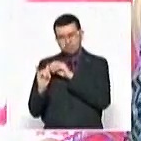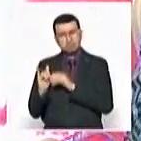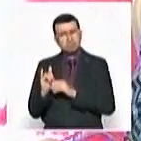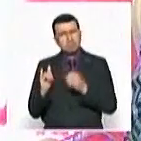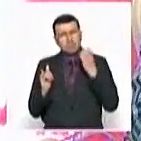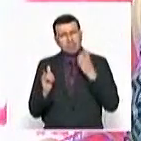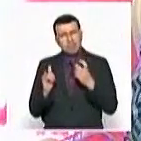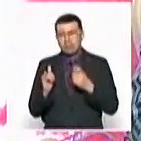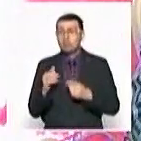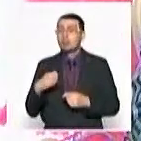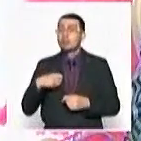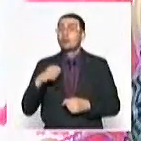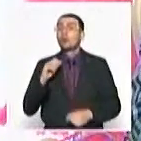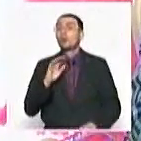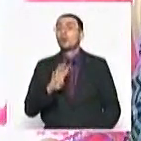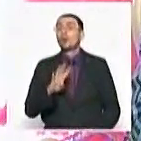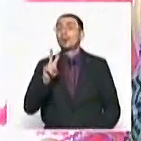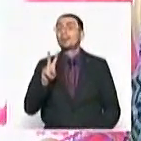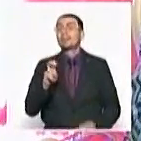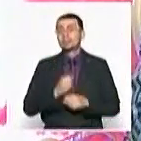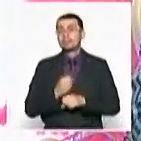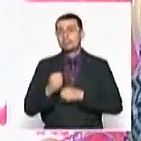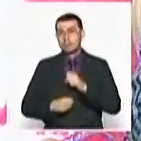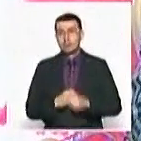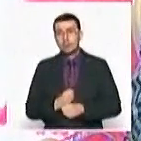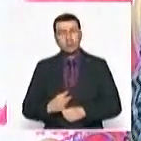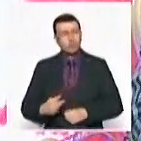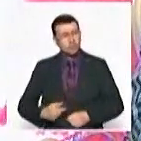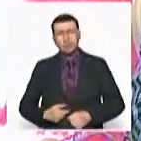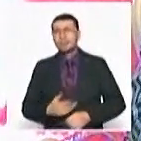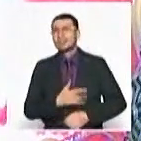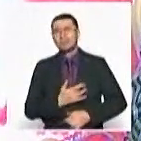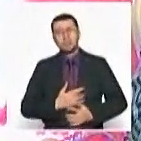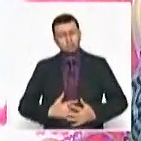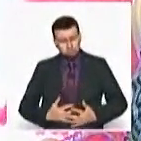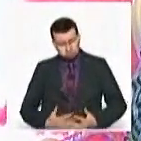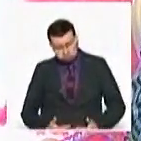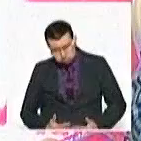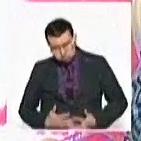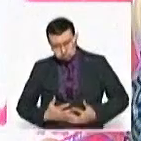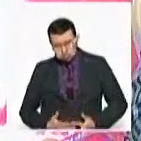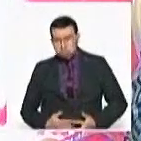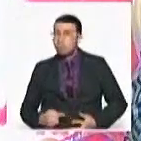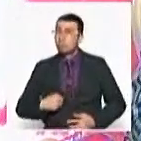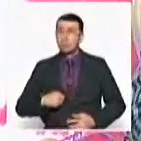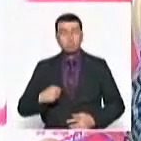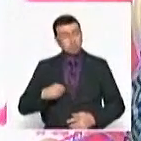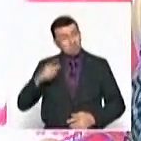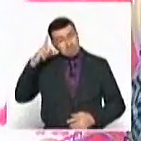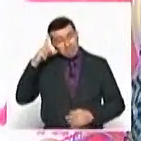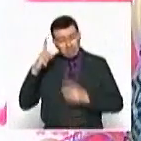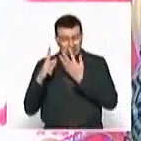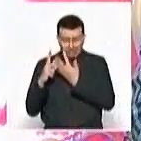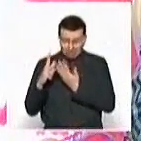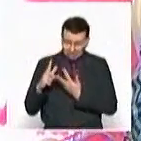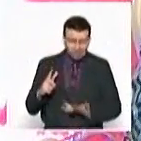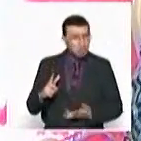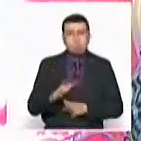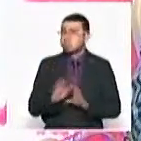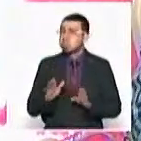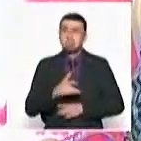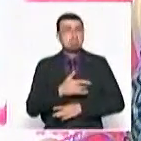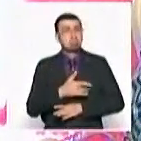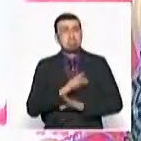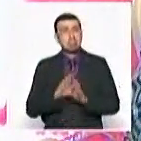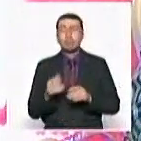Tengo 47 años, siento el estómago pesado, pero no tengo hemorragias ni ningún otro síntoma. Hace 3 meses